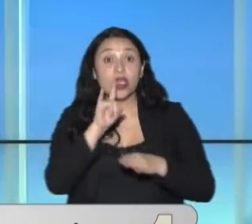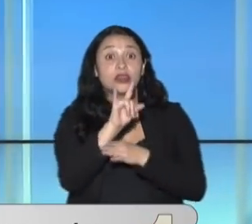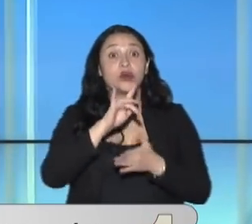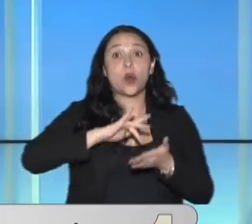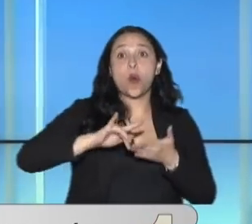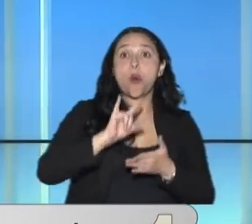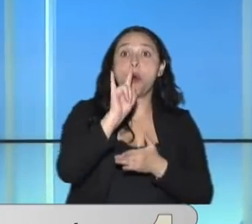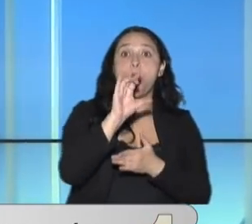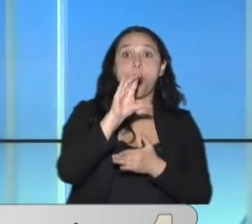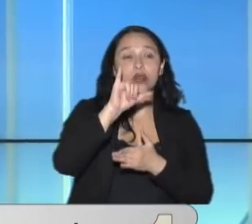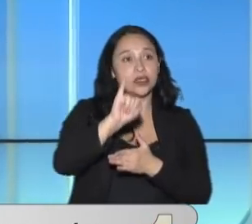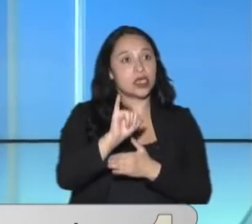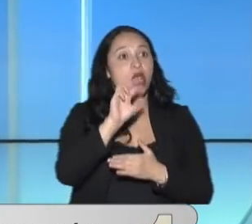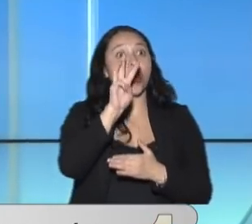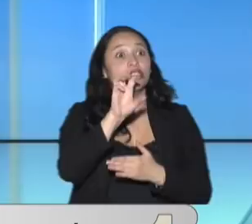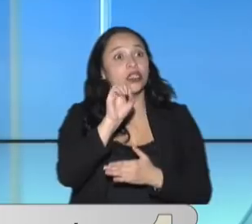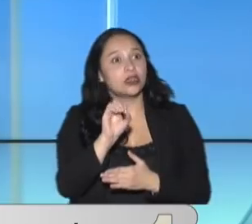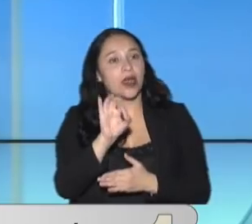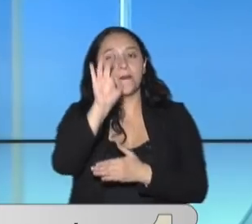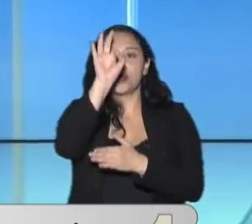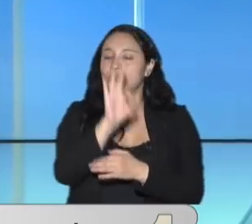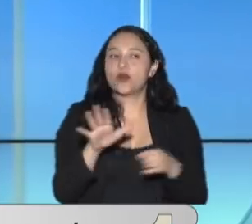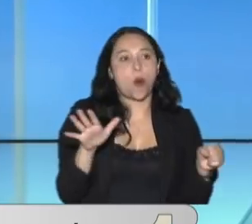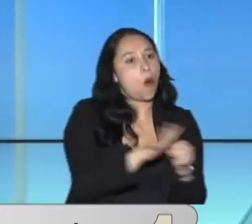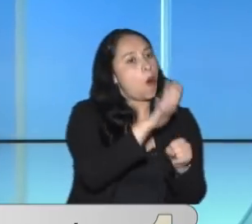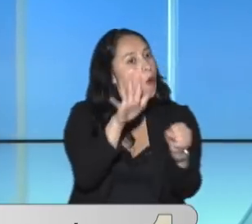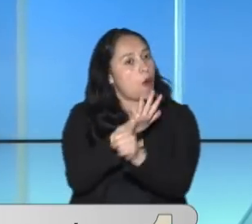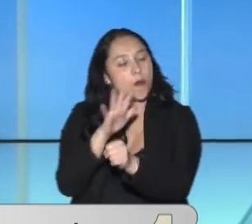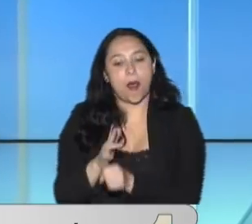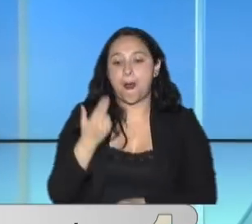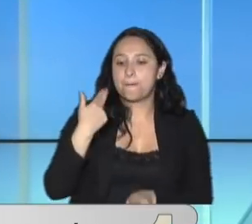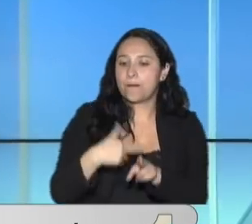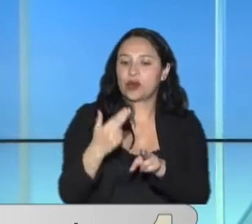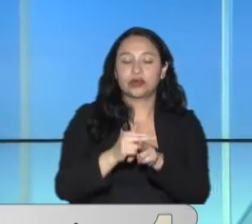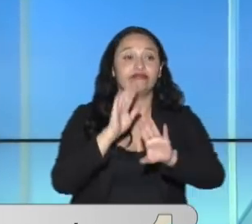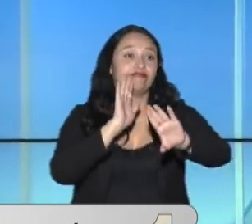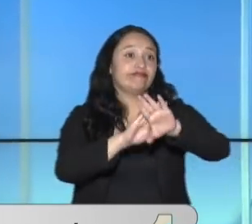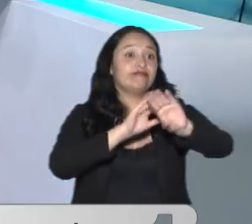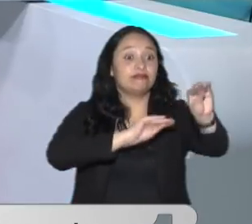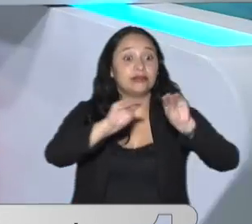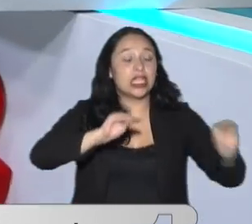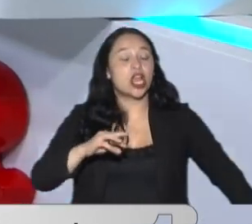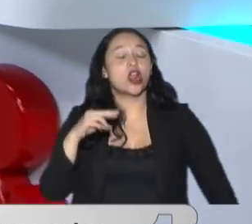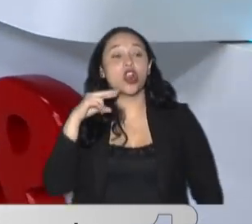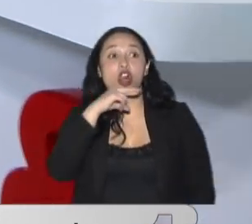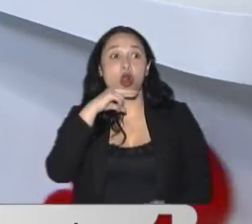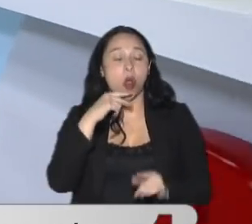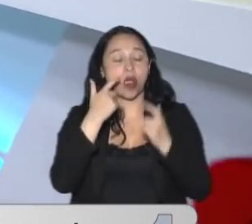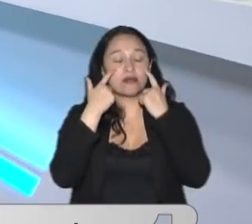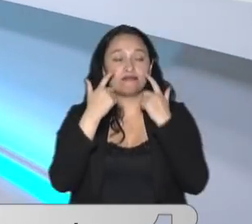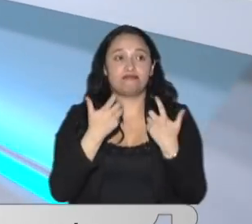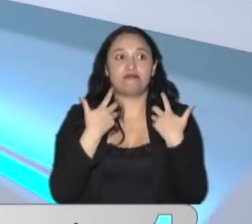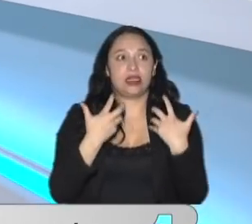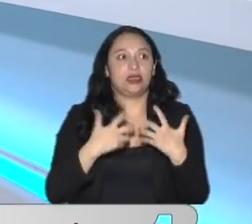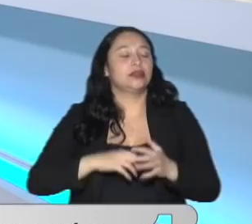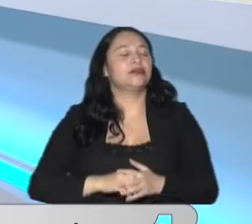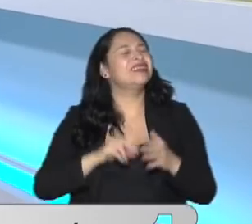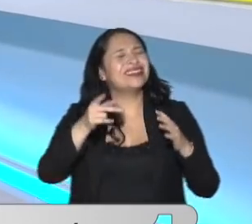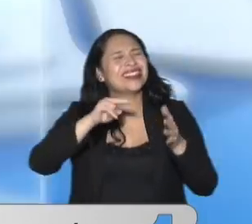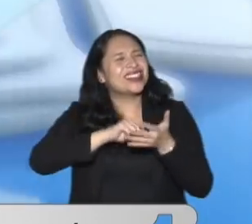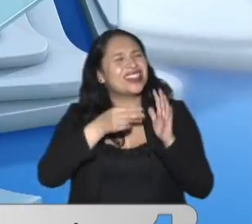el 80% de ocupación. En las próximas horas se decretará la alerta roja. Yusi, muy buenas tardes. ¿Qué significaría esta